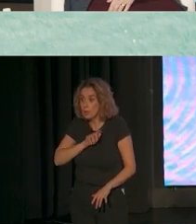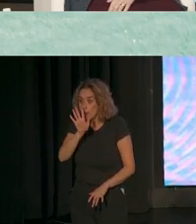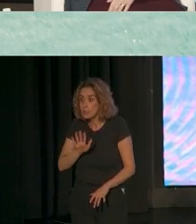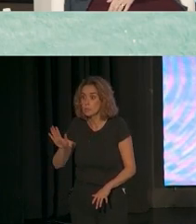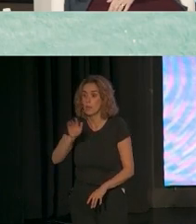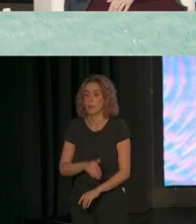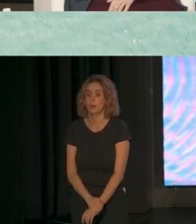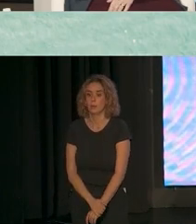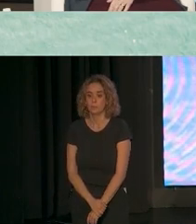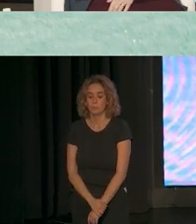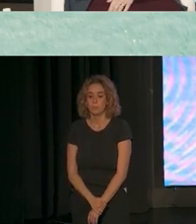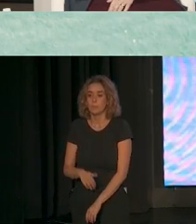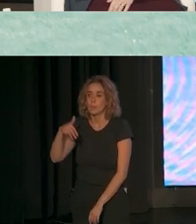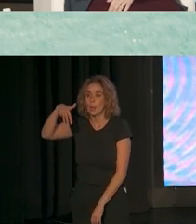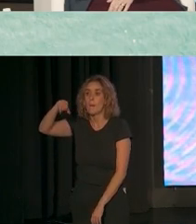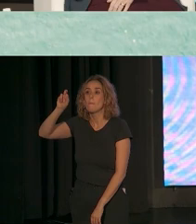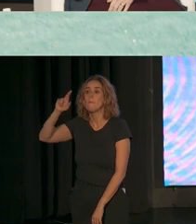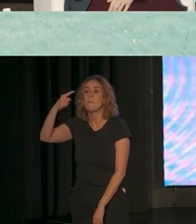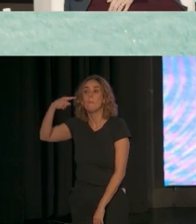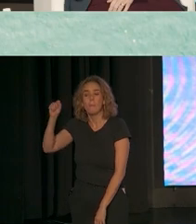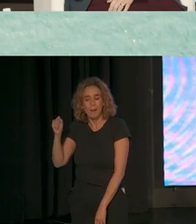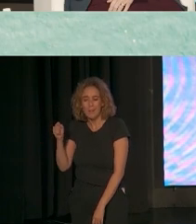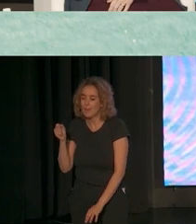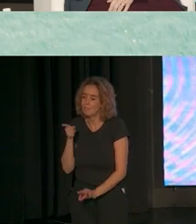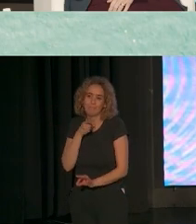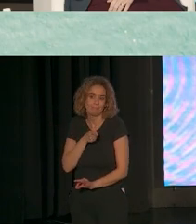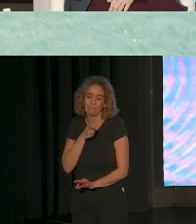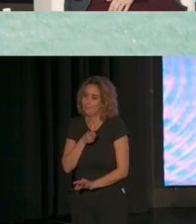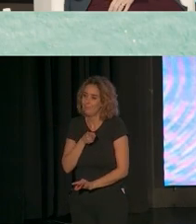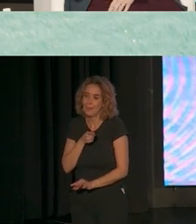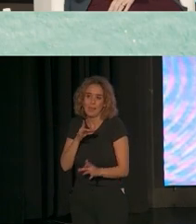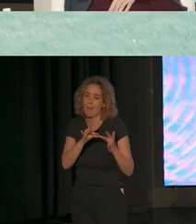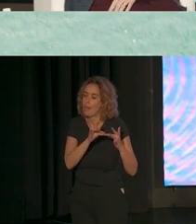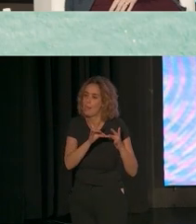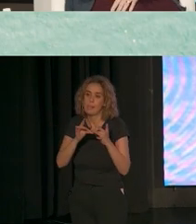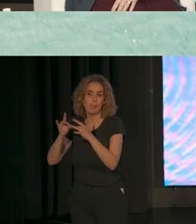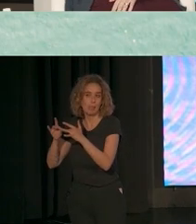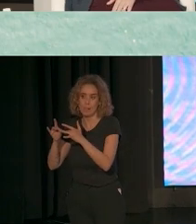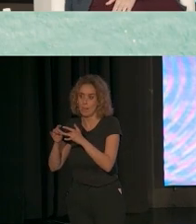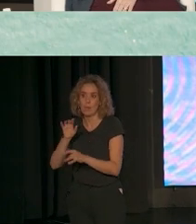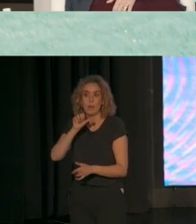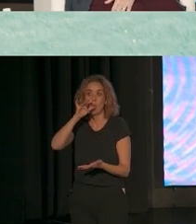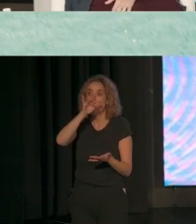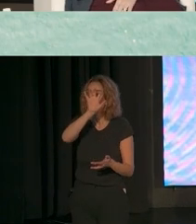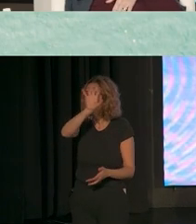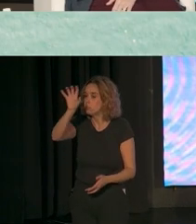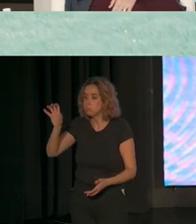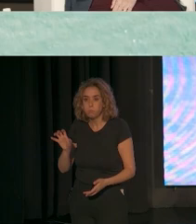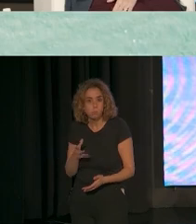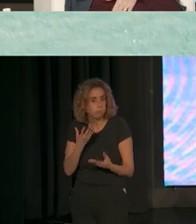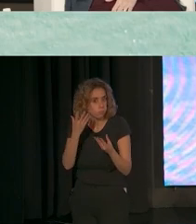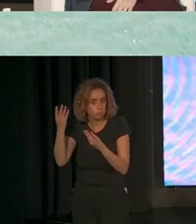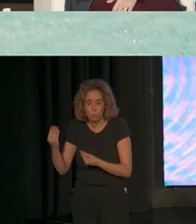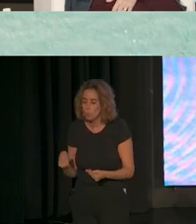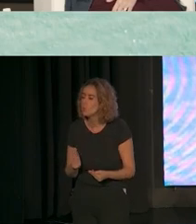Marga, sin duda, bueno, está liderando esta causa en muchos lugares. Ha